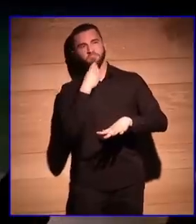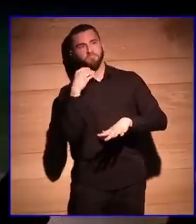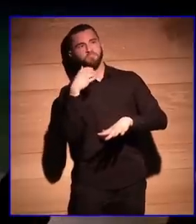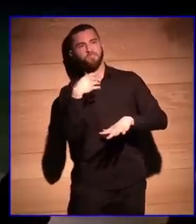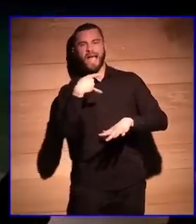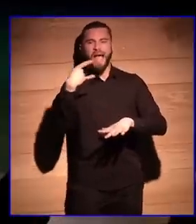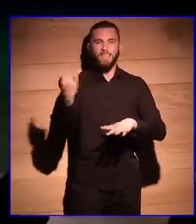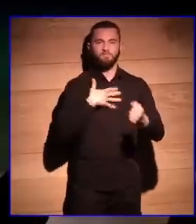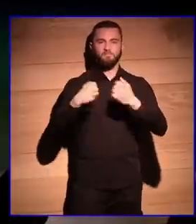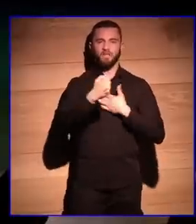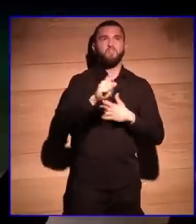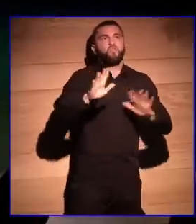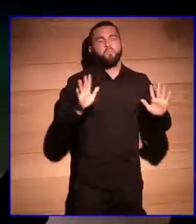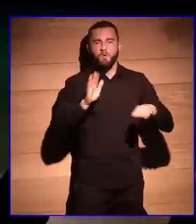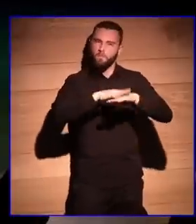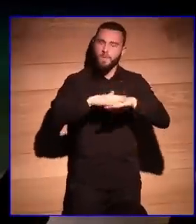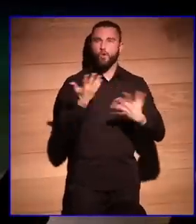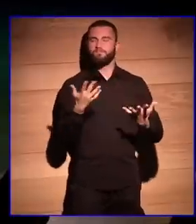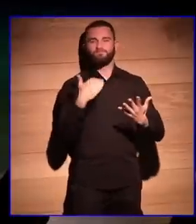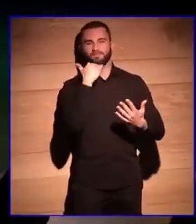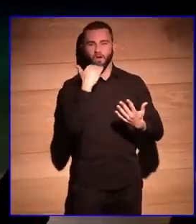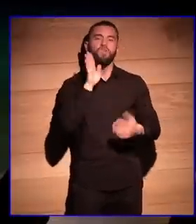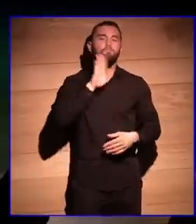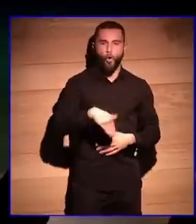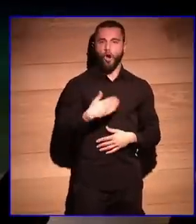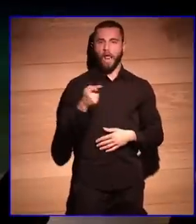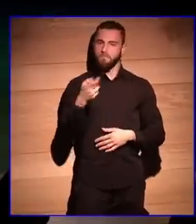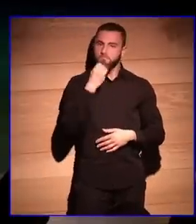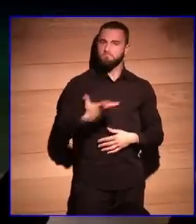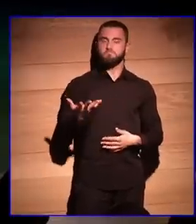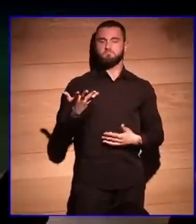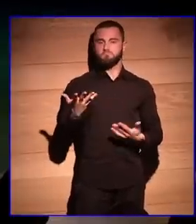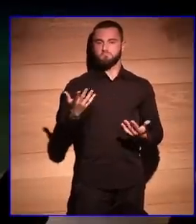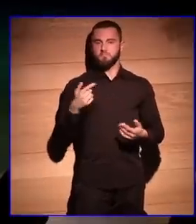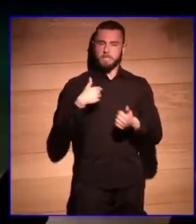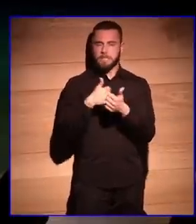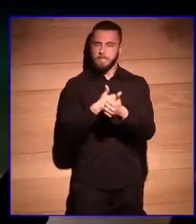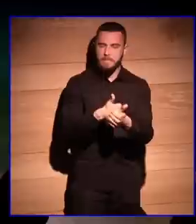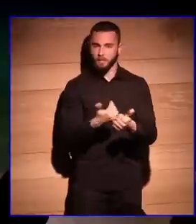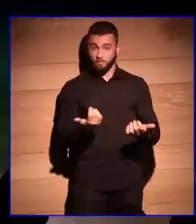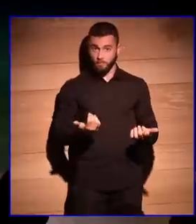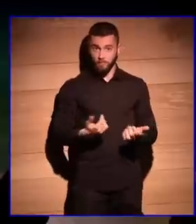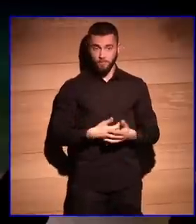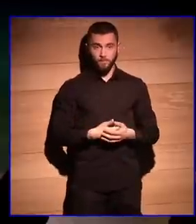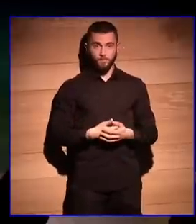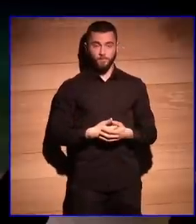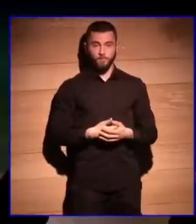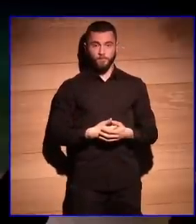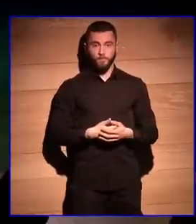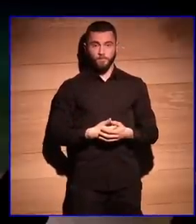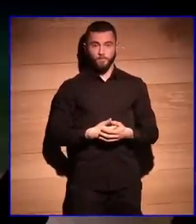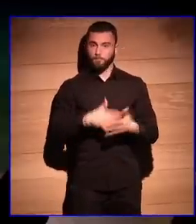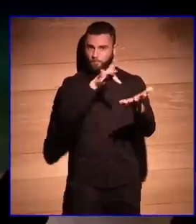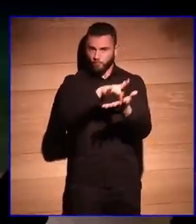digo que empatices con él, pero como mínimo es alguien que mola y que estás ahí detrás de él, ¿no? Sí,